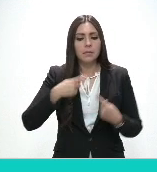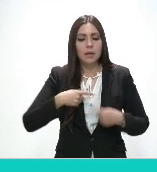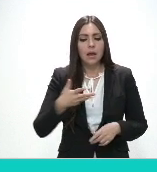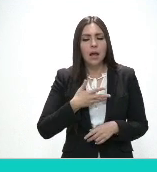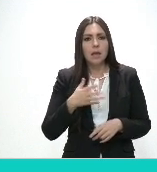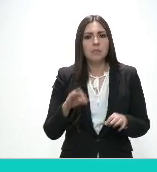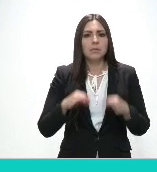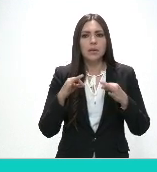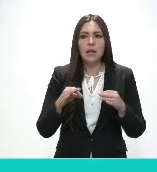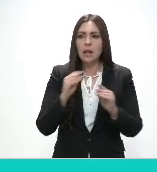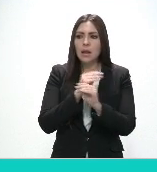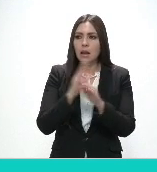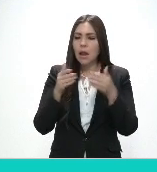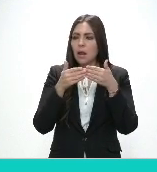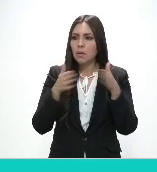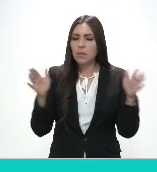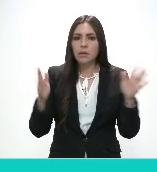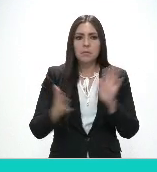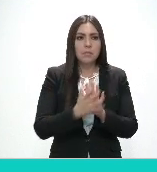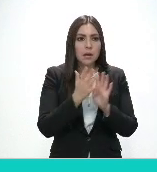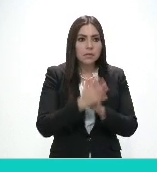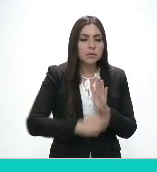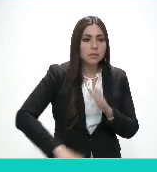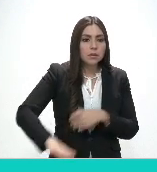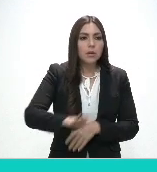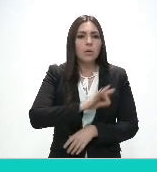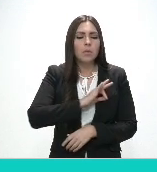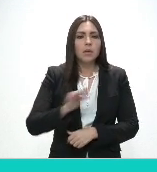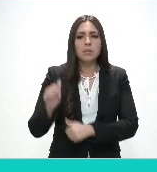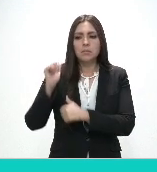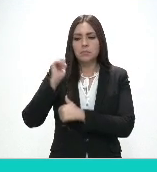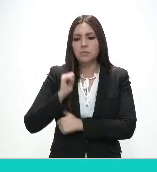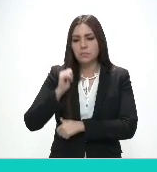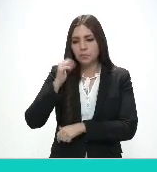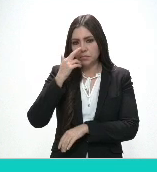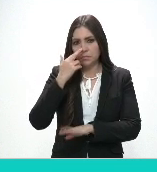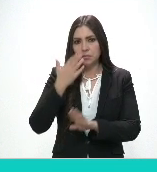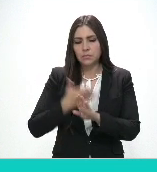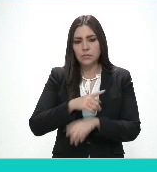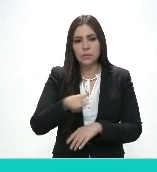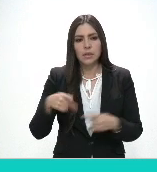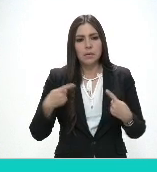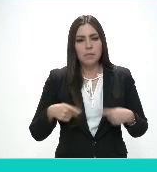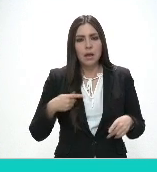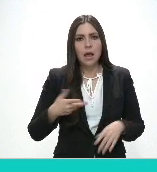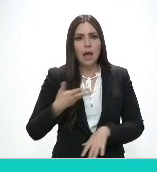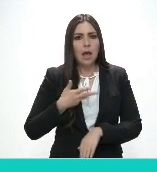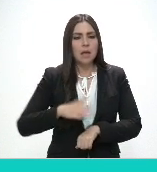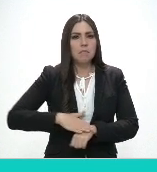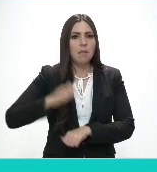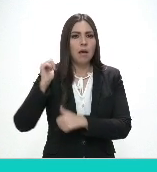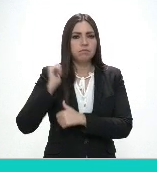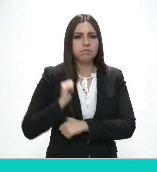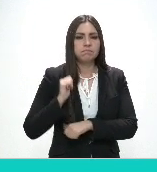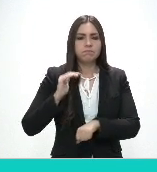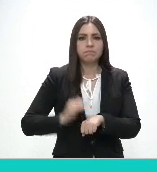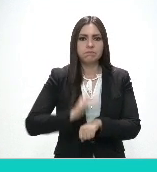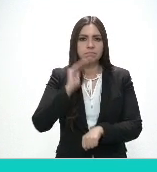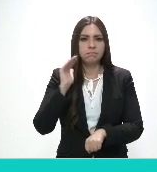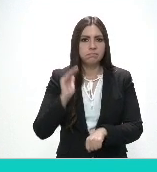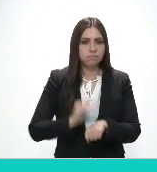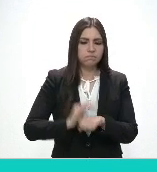abierta y plural accedan al cargo correspondiente las personas más calificadas situación que